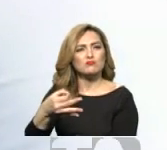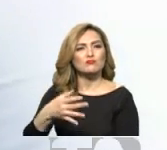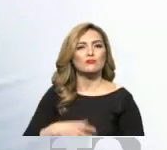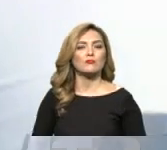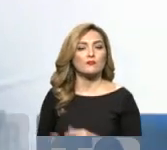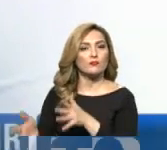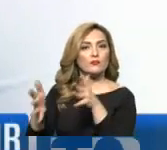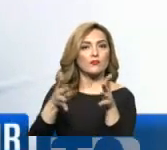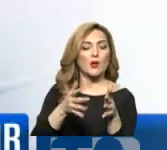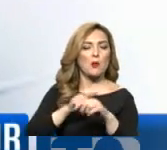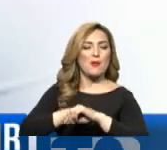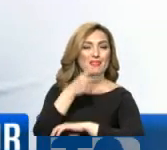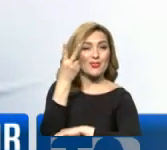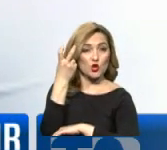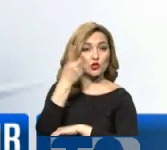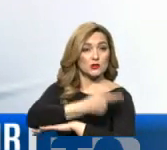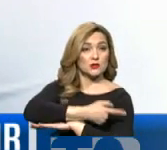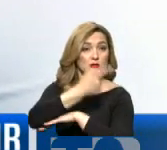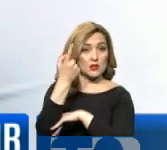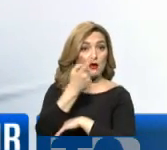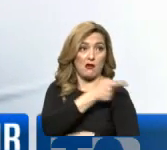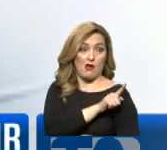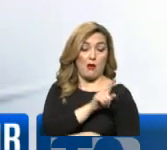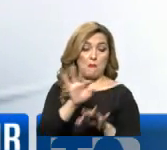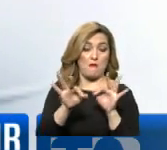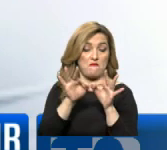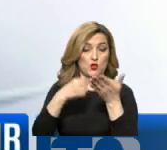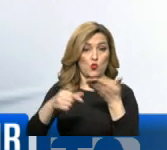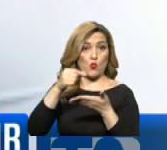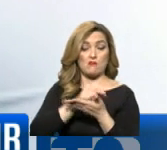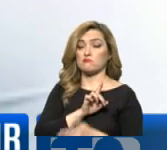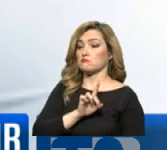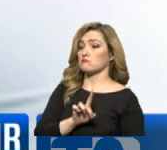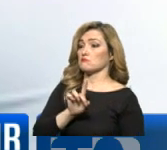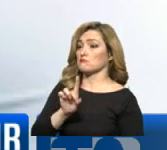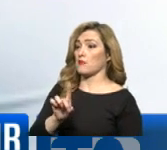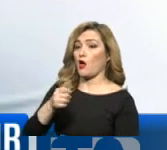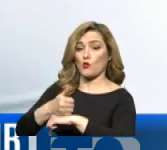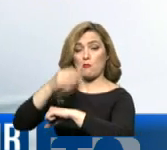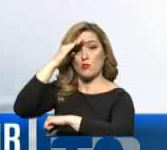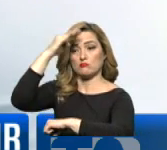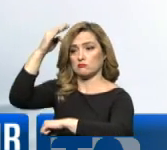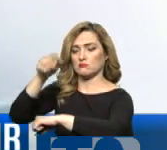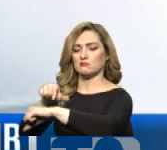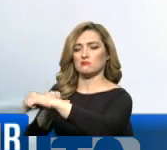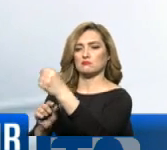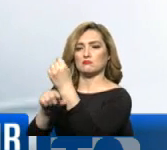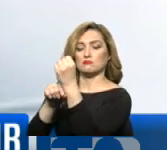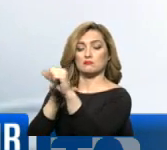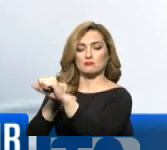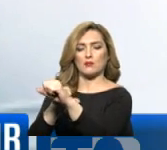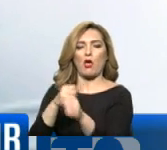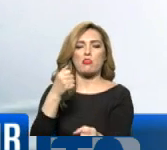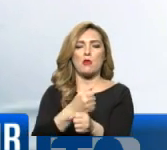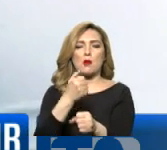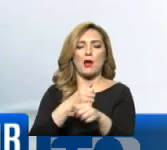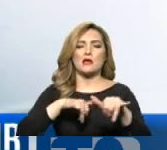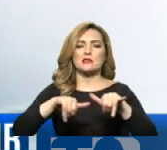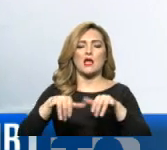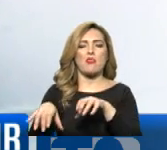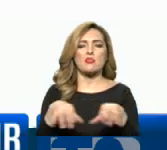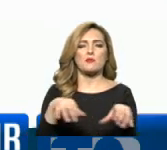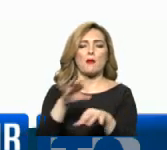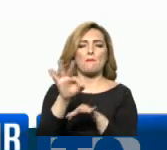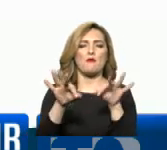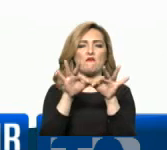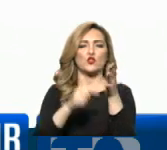del mediodía, Morales se acercó a que le coloquen el dispositivo de rastreo en su tobillo. Con él continuará con sus labores como prefecto del